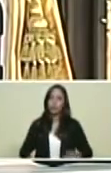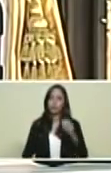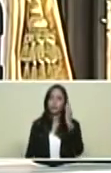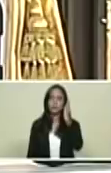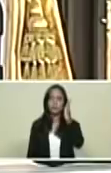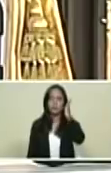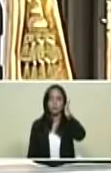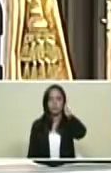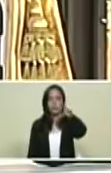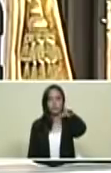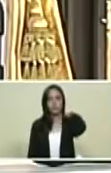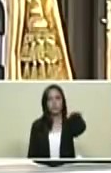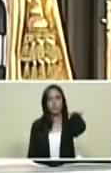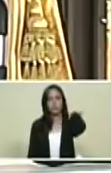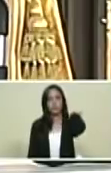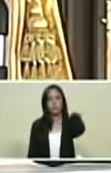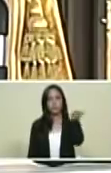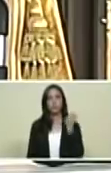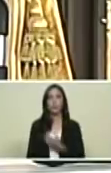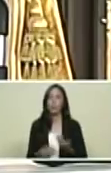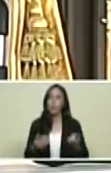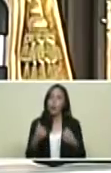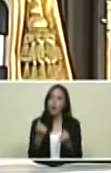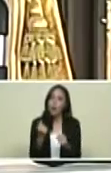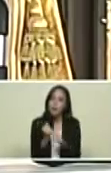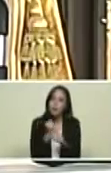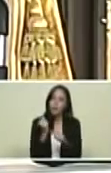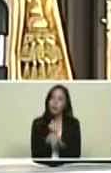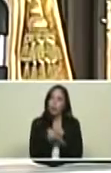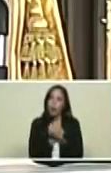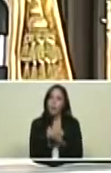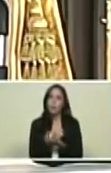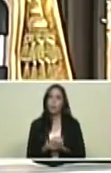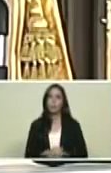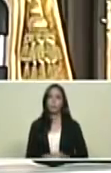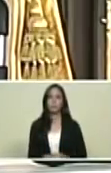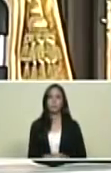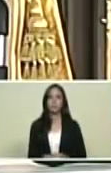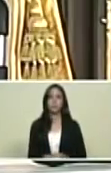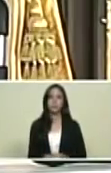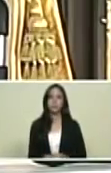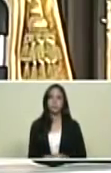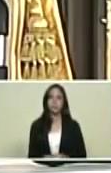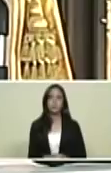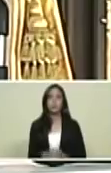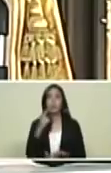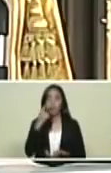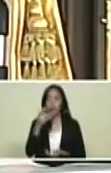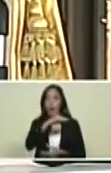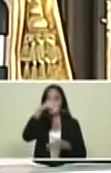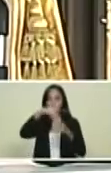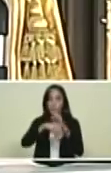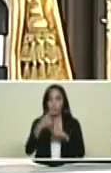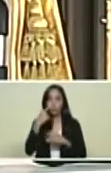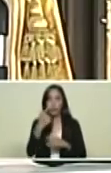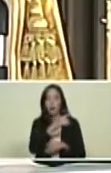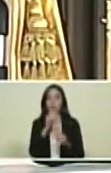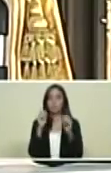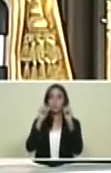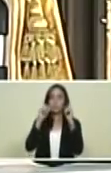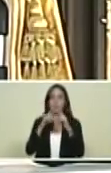con mucho amor, con mucha dedicación. Aquí está el morral. Y dentro del morral, la